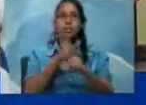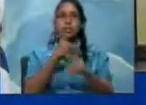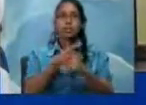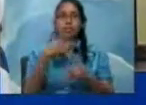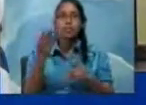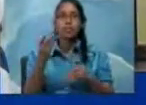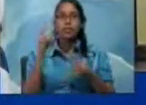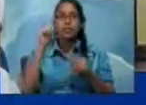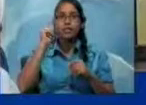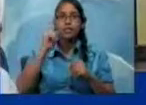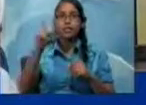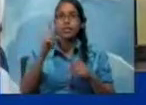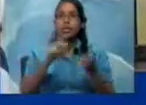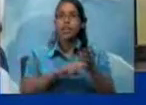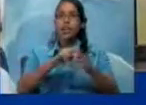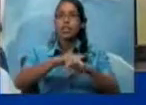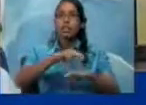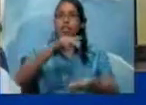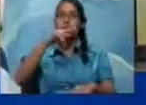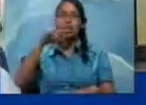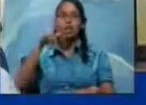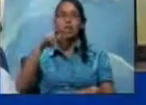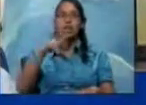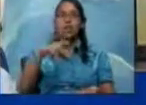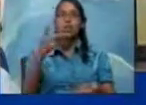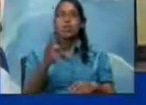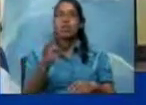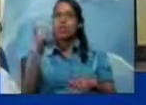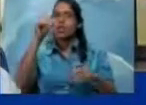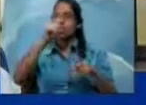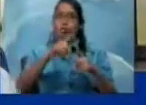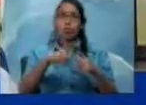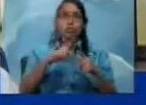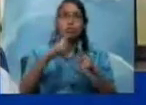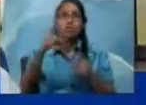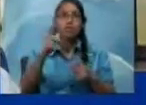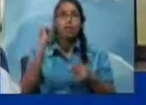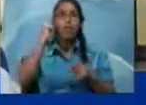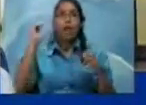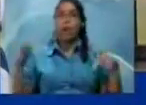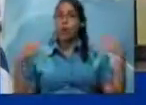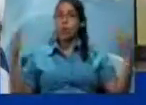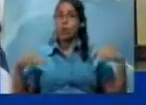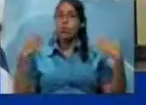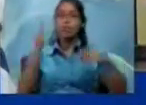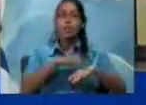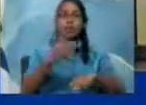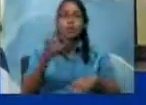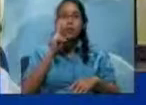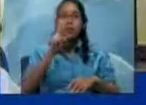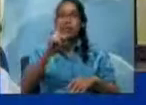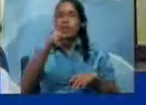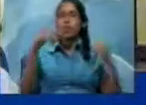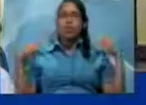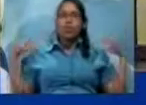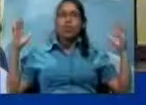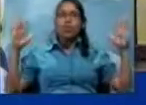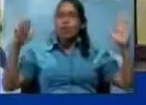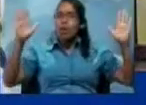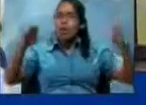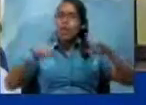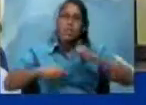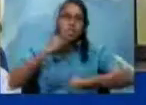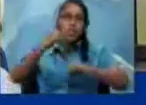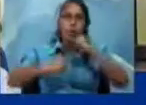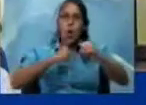que él ha resucitado y ellas gozosas porque vieron a esos Ángeles corrieron